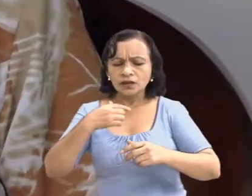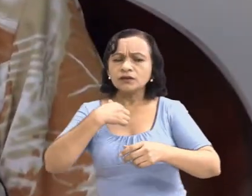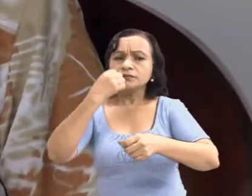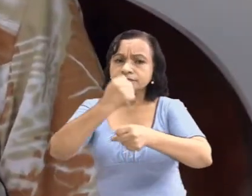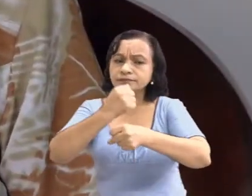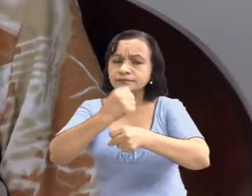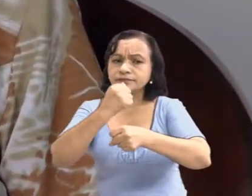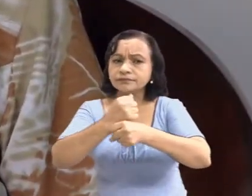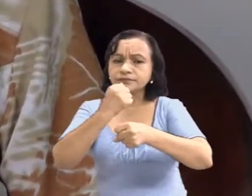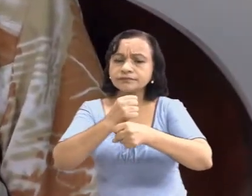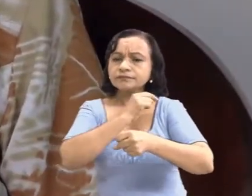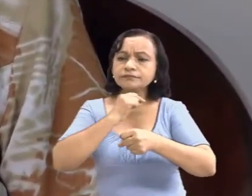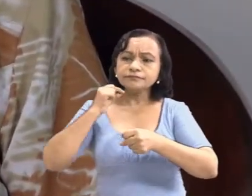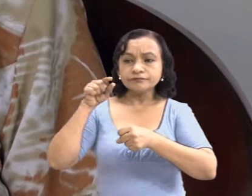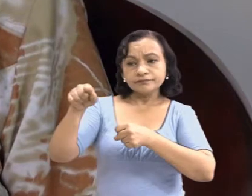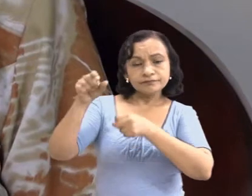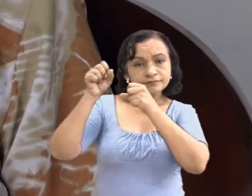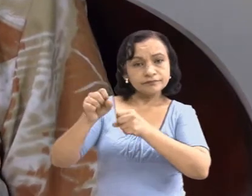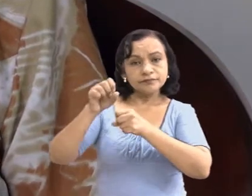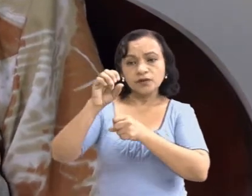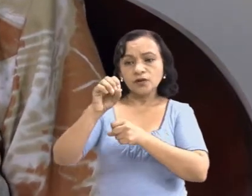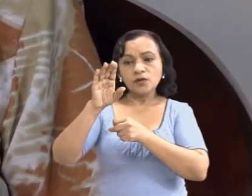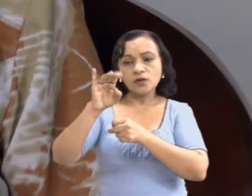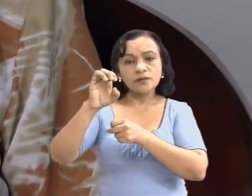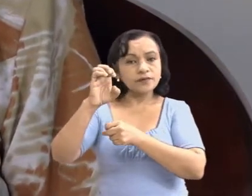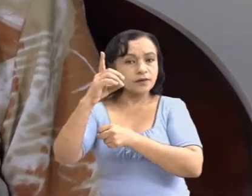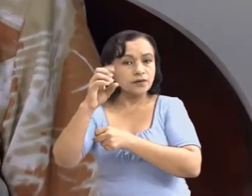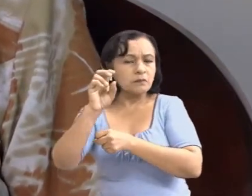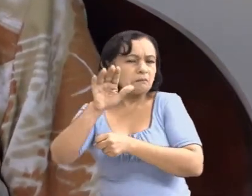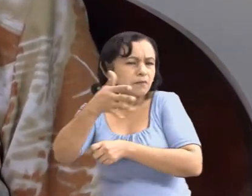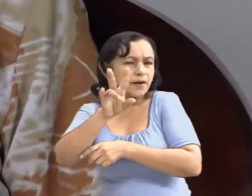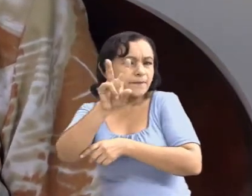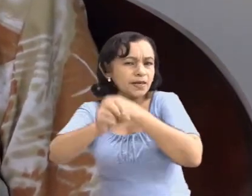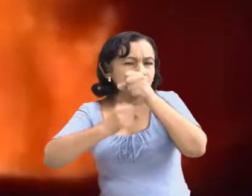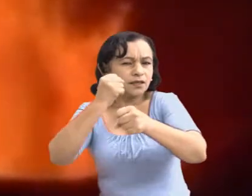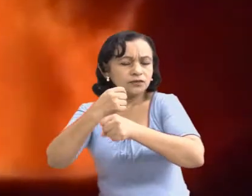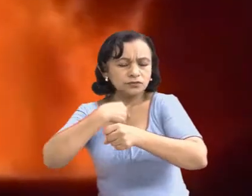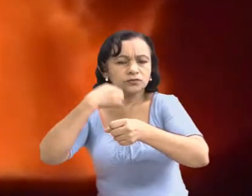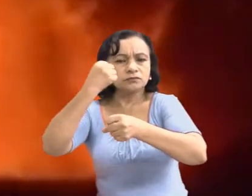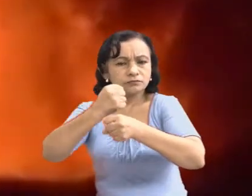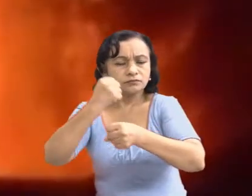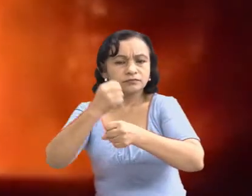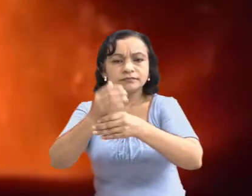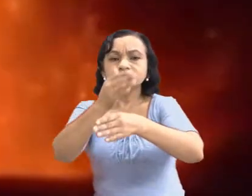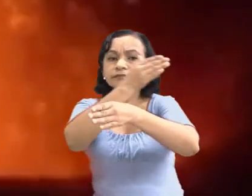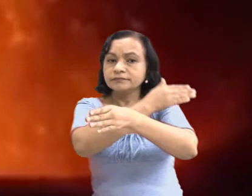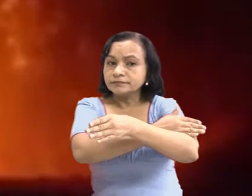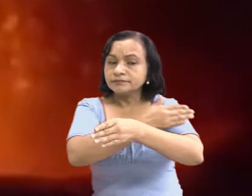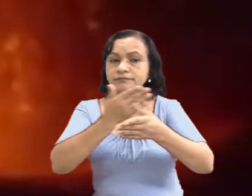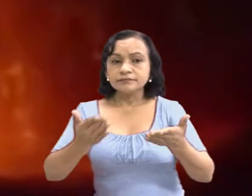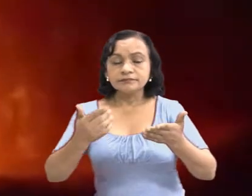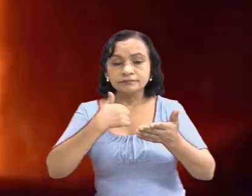muchos años ahí donde Monseñor Oviedo, más de 20 y pico de años. Y en ese tiempo,